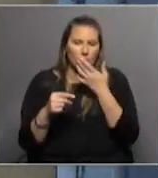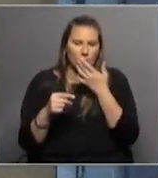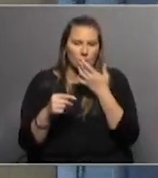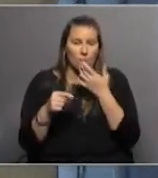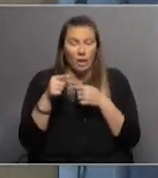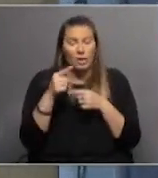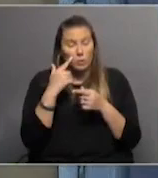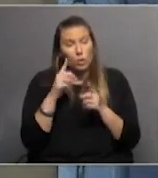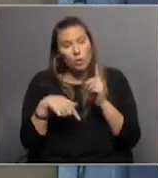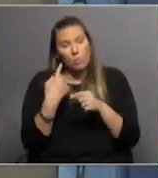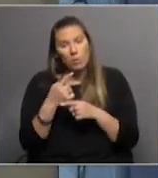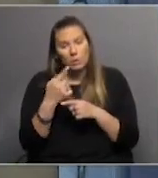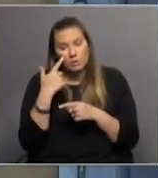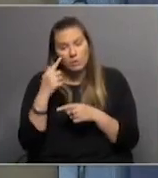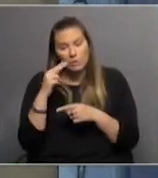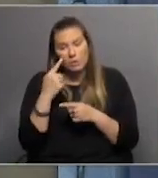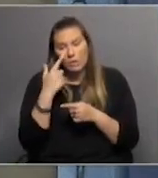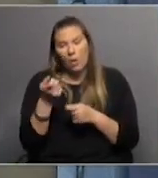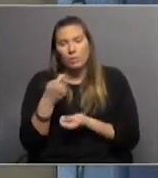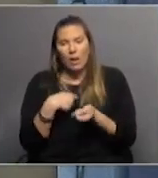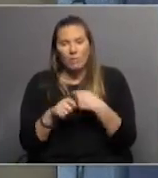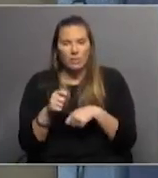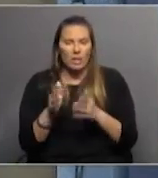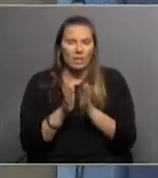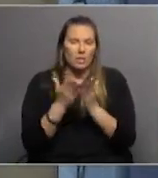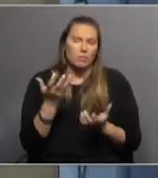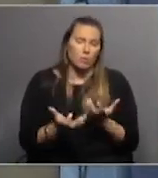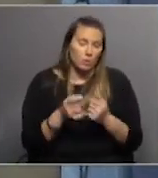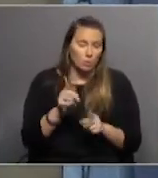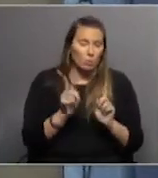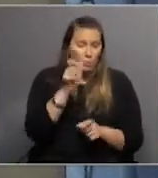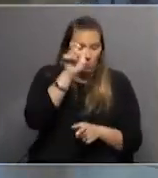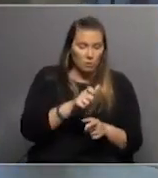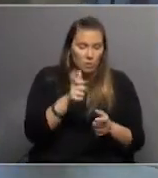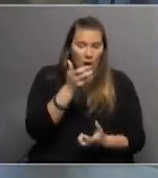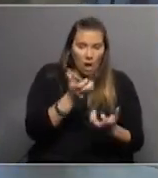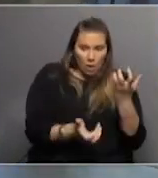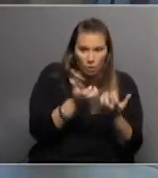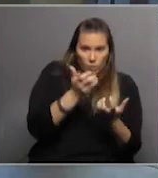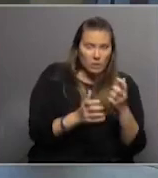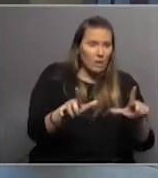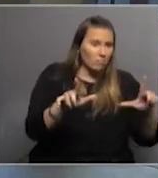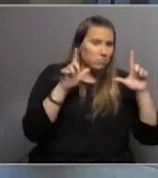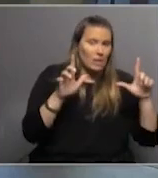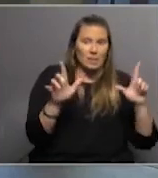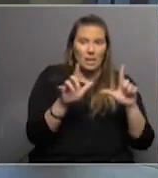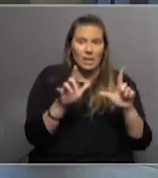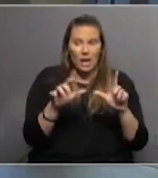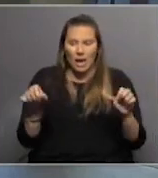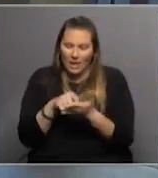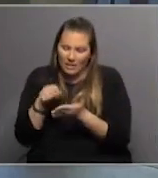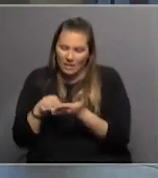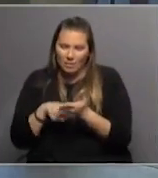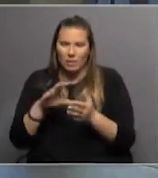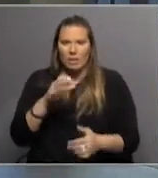eso se refleja en la venta de libros de cocina. Porque muchas veces esos mismos cocineros hacen los libros. Exacto. Por ejemplo,